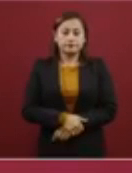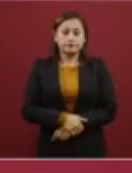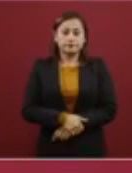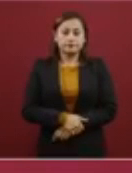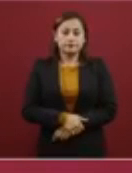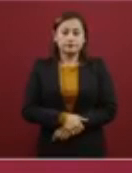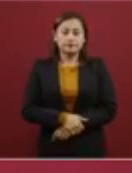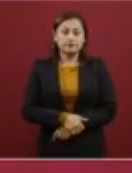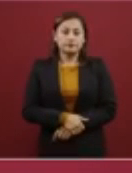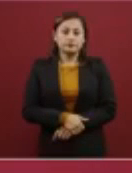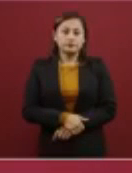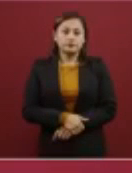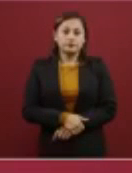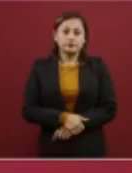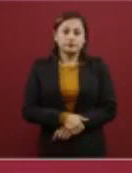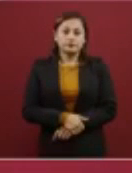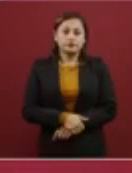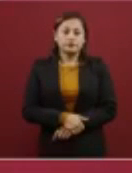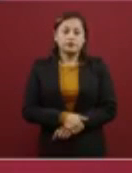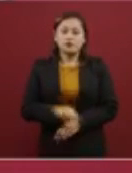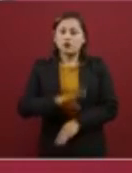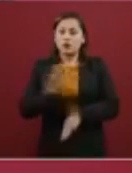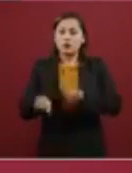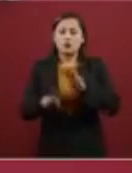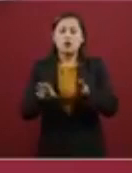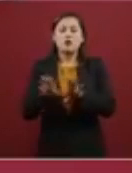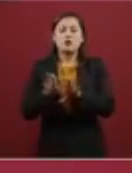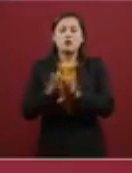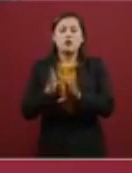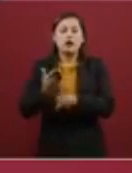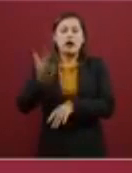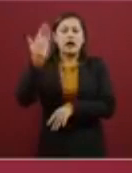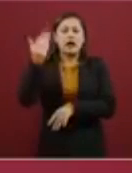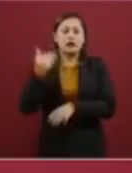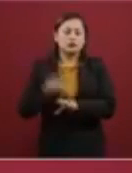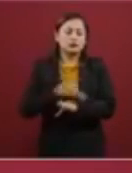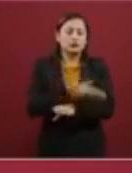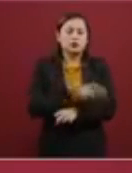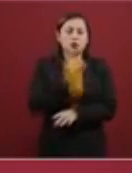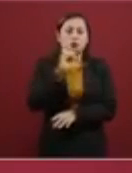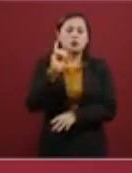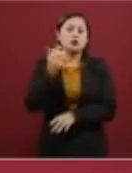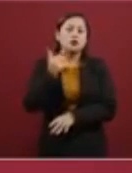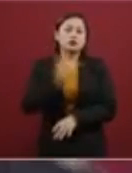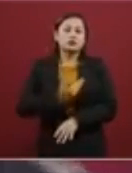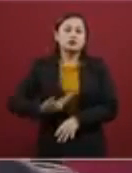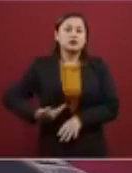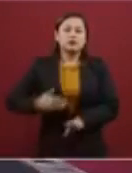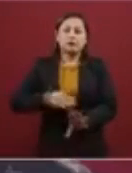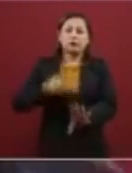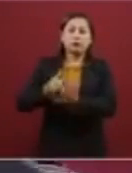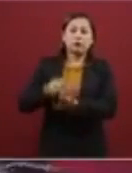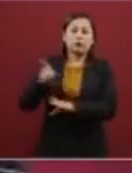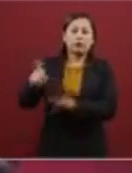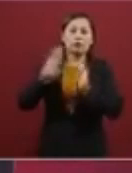perdieron la vida desde que un presidente declaró la guerra al narcotráfico y le pegó un garrotazo a lo